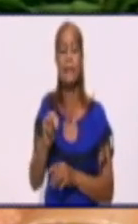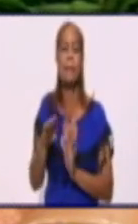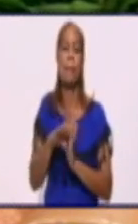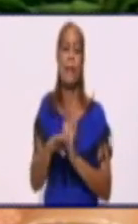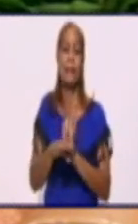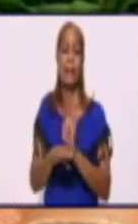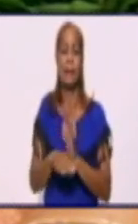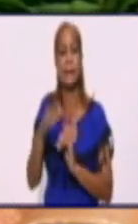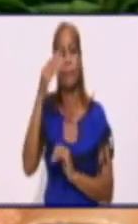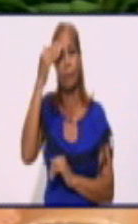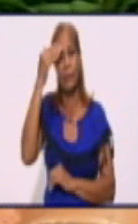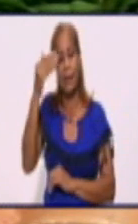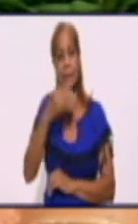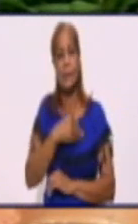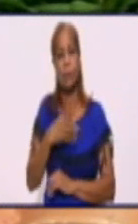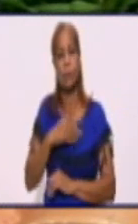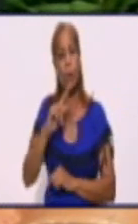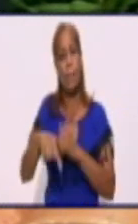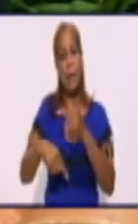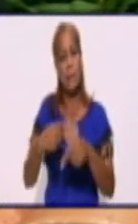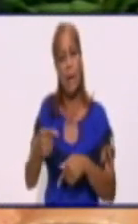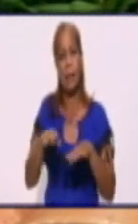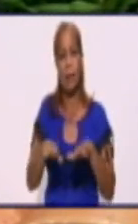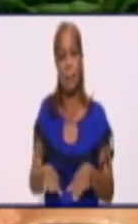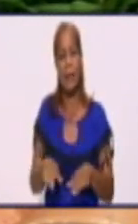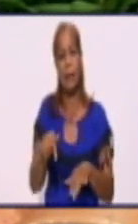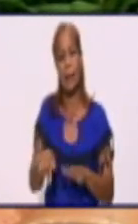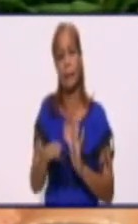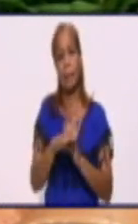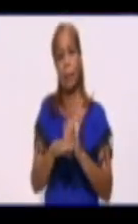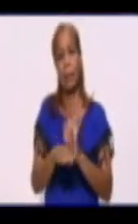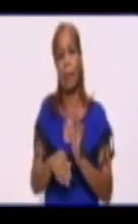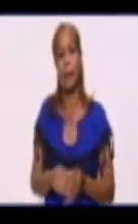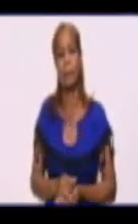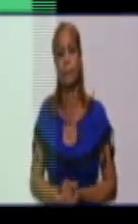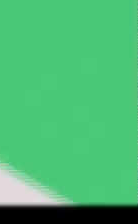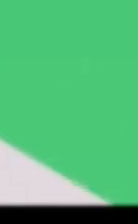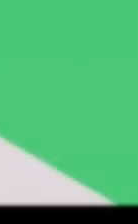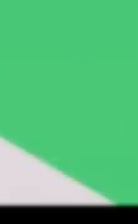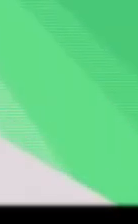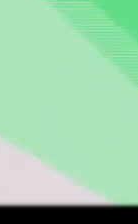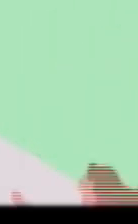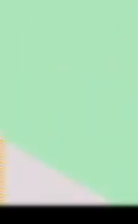territorio. Gracias, doctora. Le espero mañana aquí en nuestro telecentro.